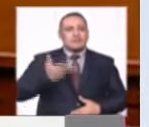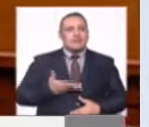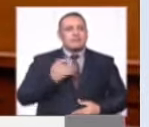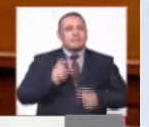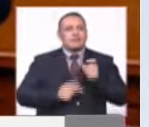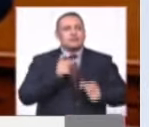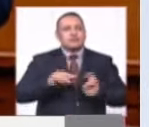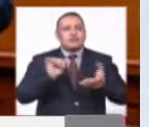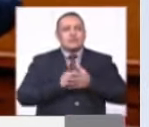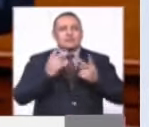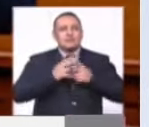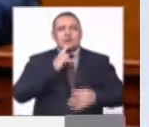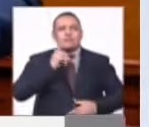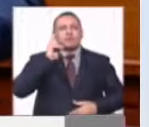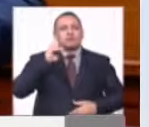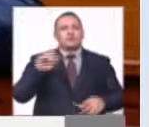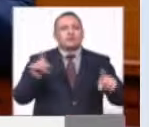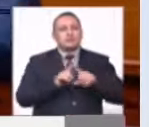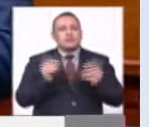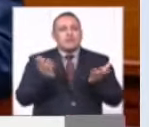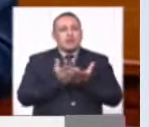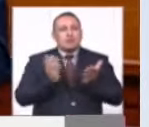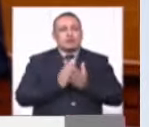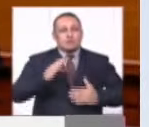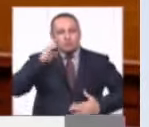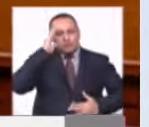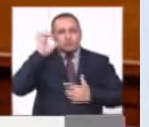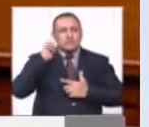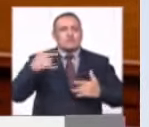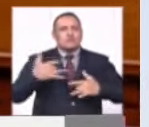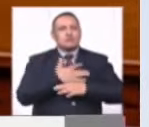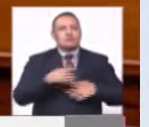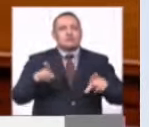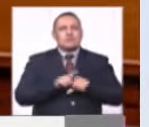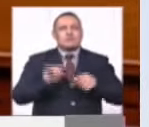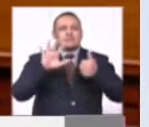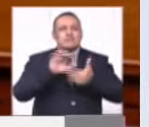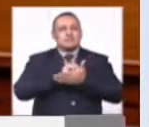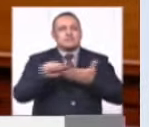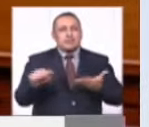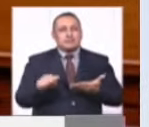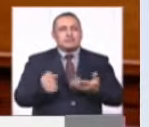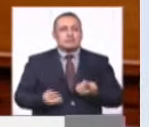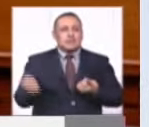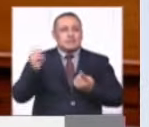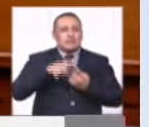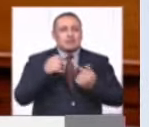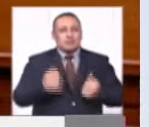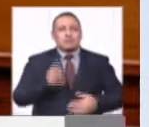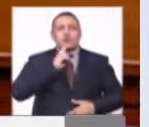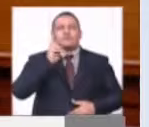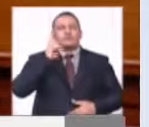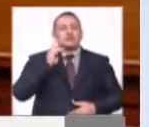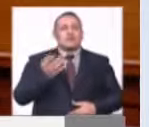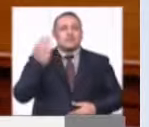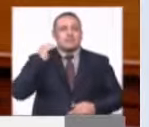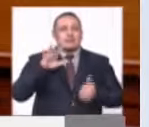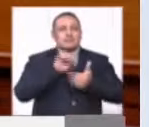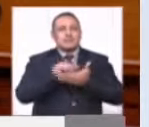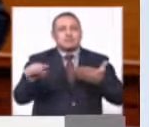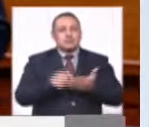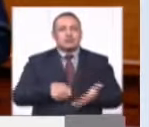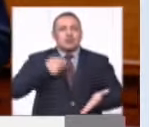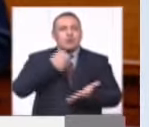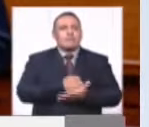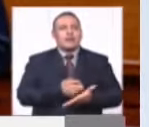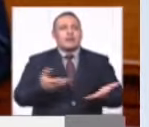que han sido profesores en la escuela de suboficiales de Chimbote, que hace 6 meses, profesores que hace 6 meses no se le ha